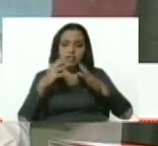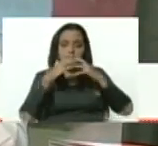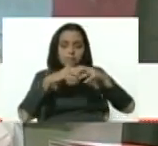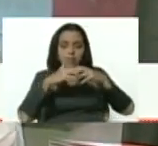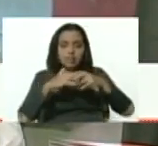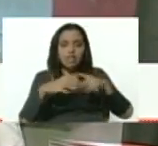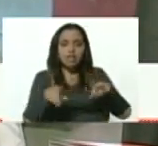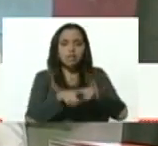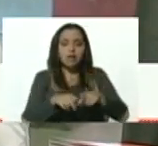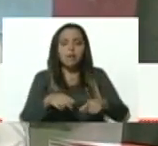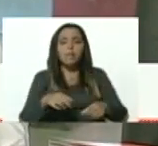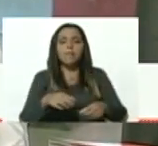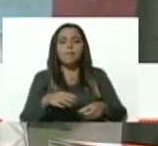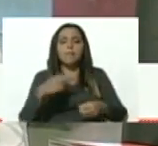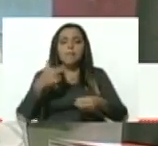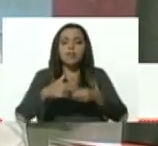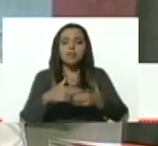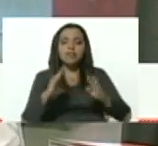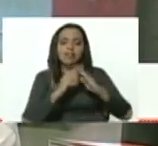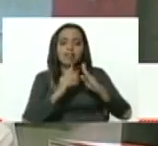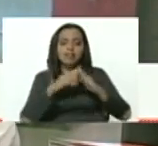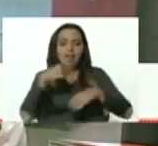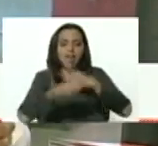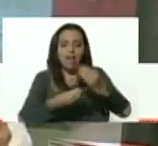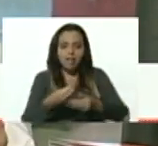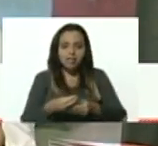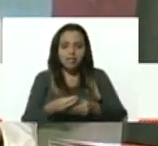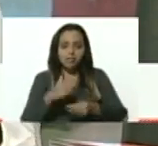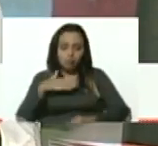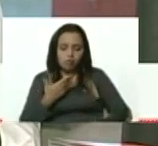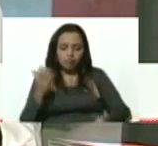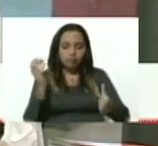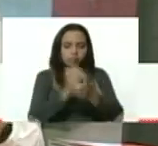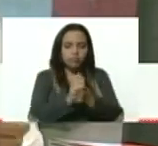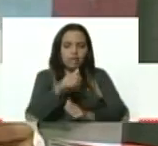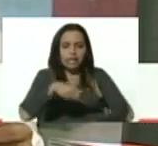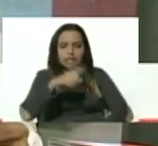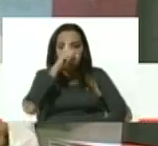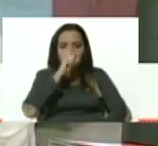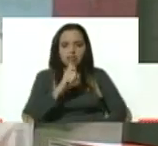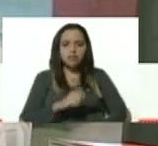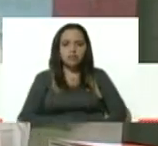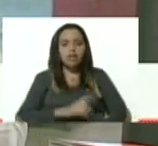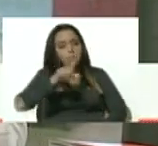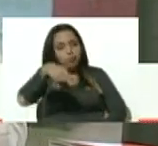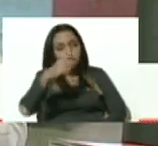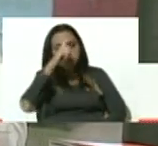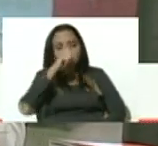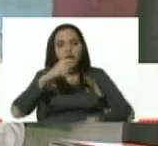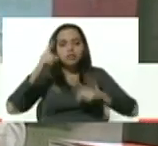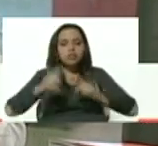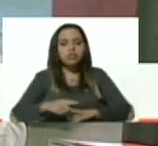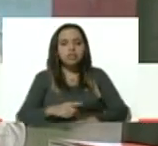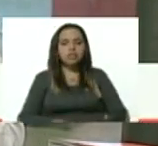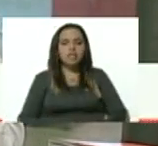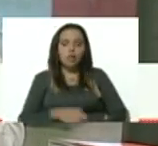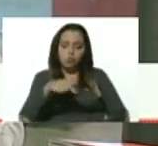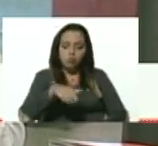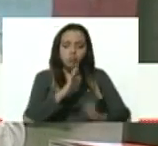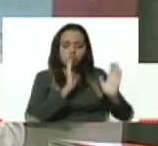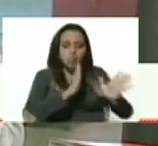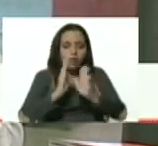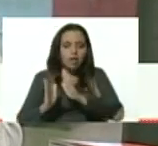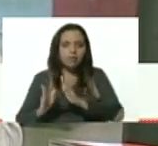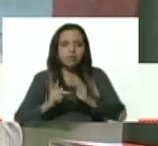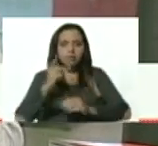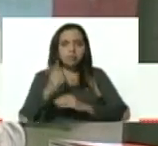hoy está produciendo lo que se requiere para poder alcanzar la meta este año y el año que viene. Y esta estructuración en el plan sectorial